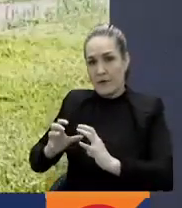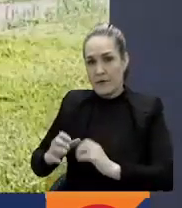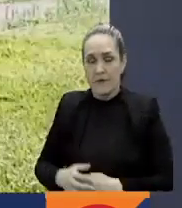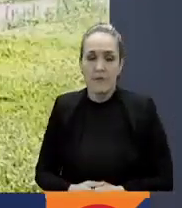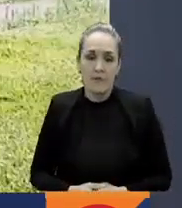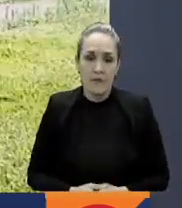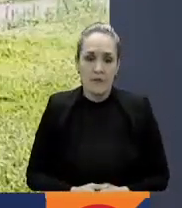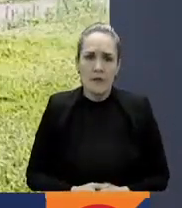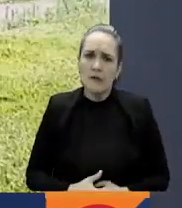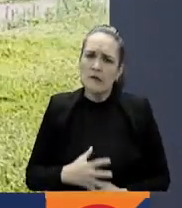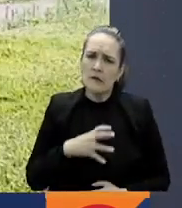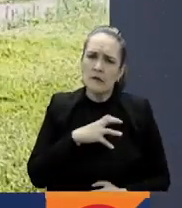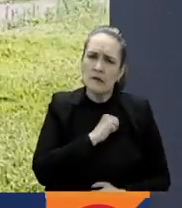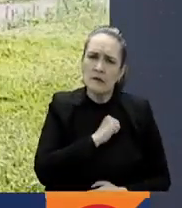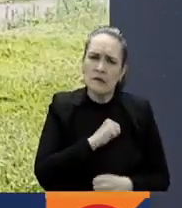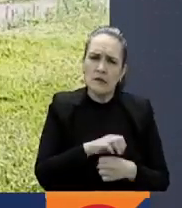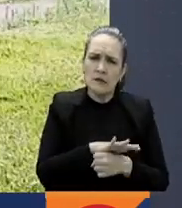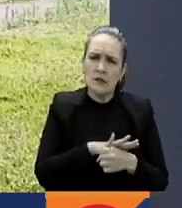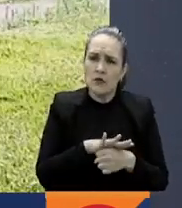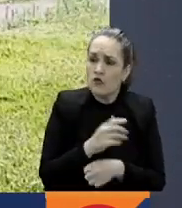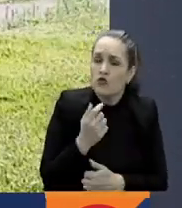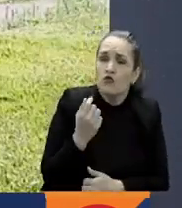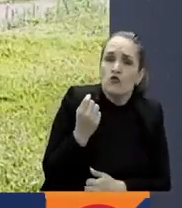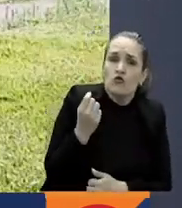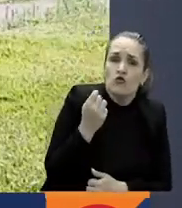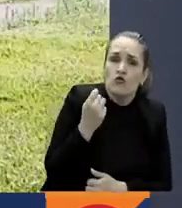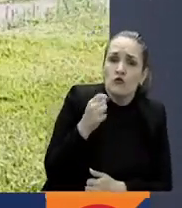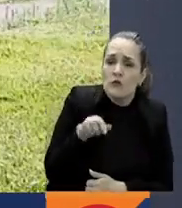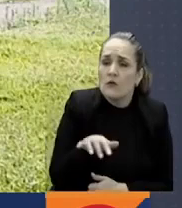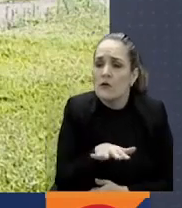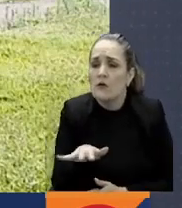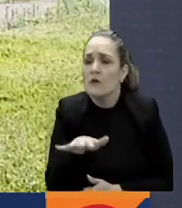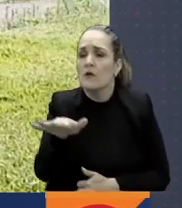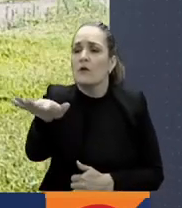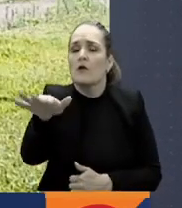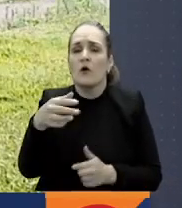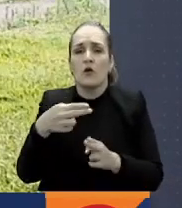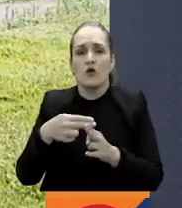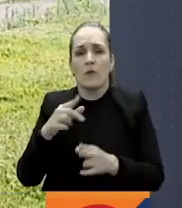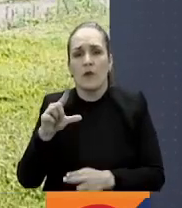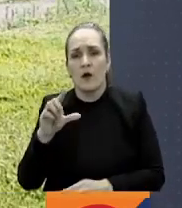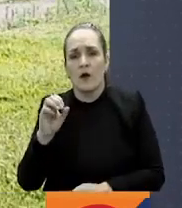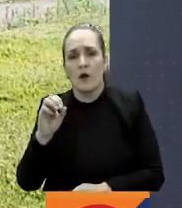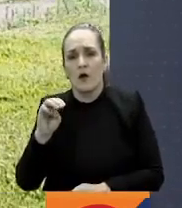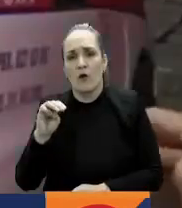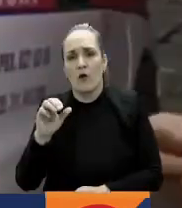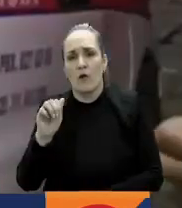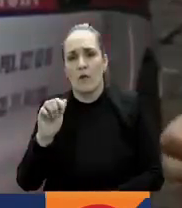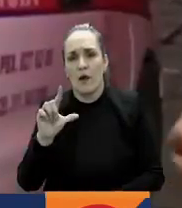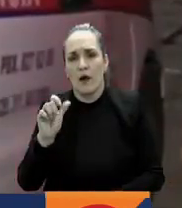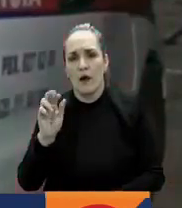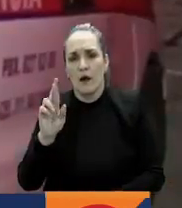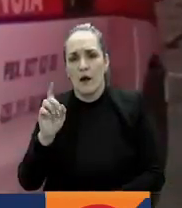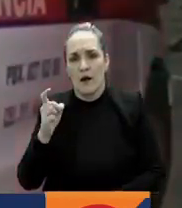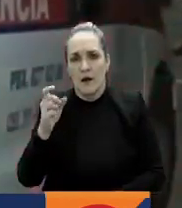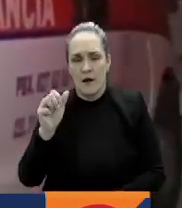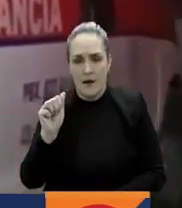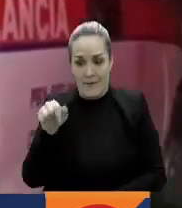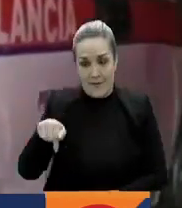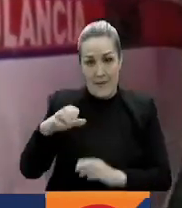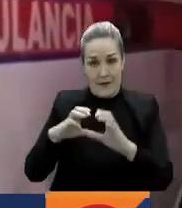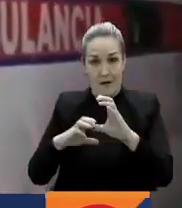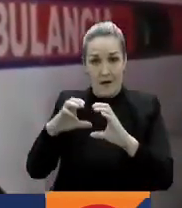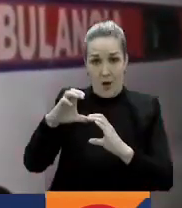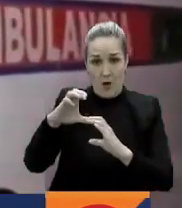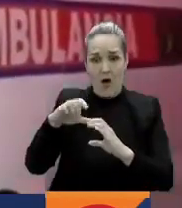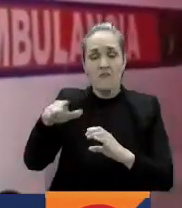Los hechos lamentables se presentaron en las últimas horas en la vereda Loma Larga, corregimiento de Quilcasé, hacia el sur de esta localidad, al momento en que se realizaba